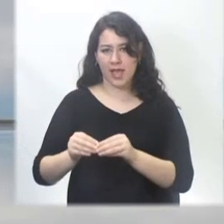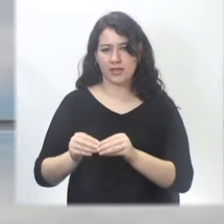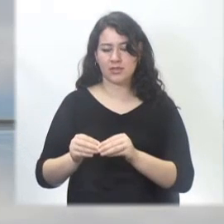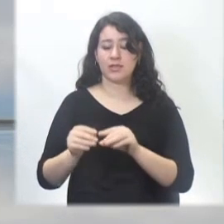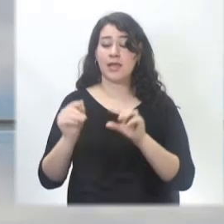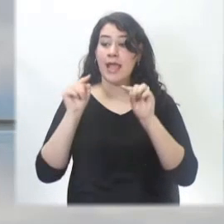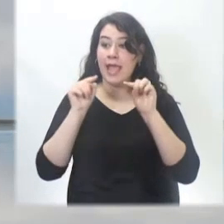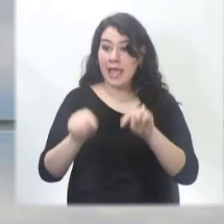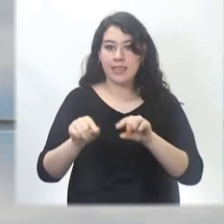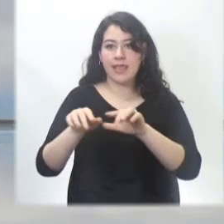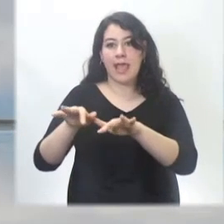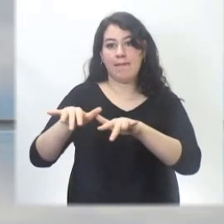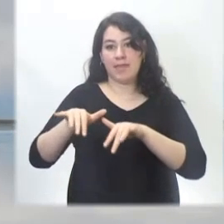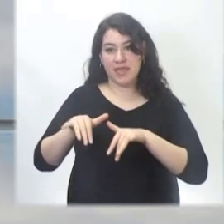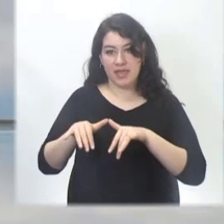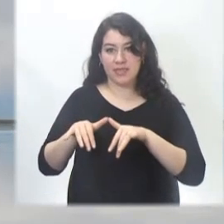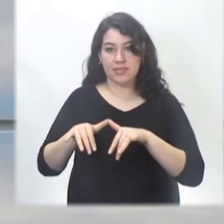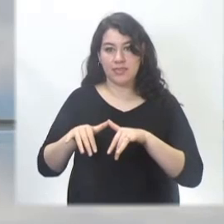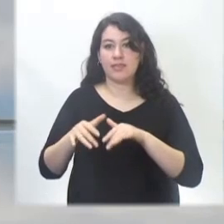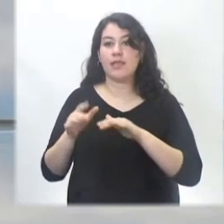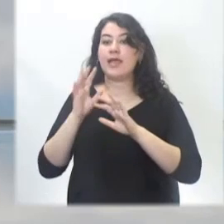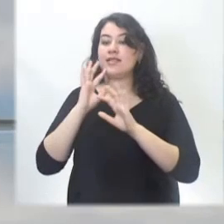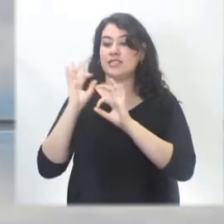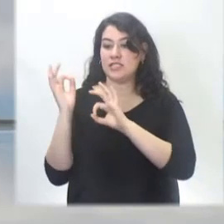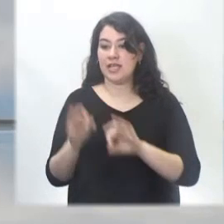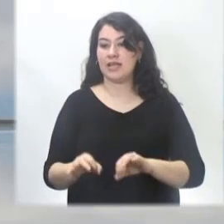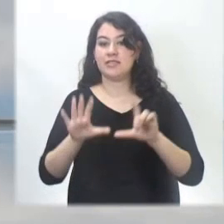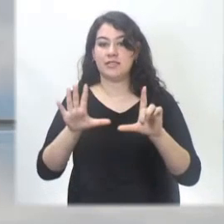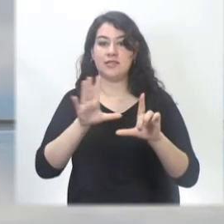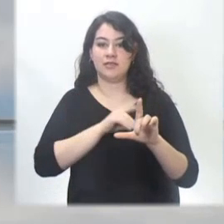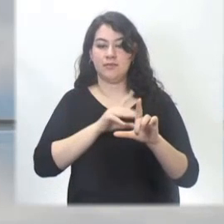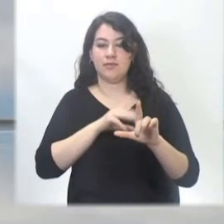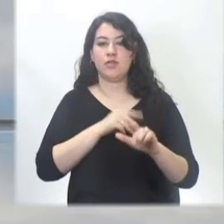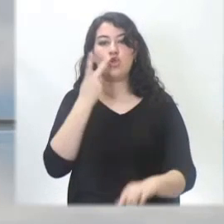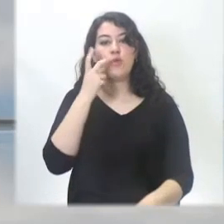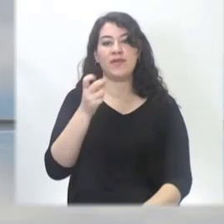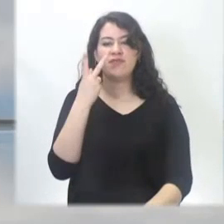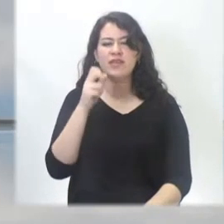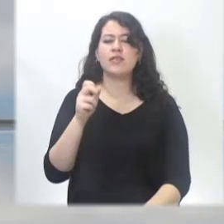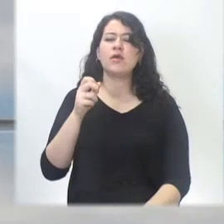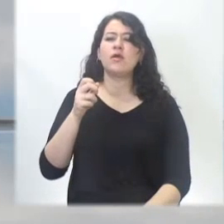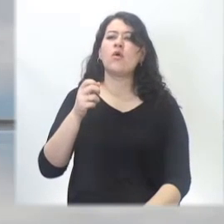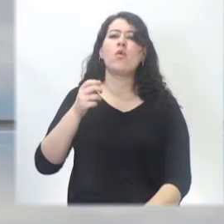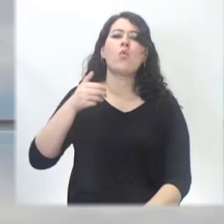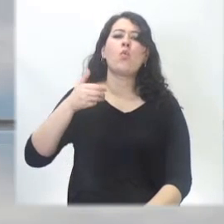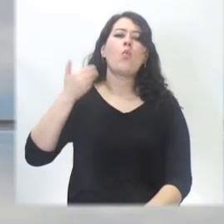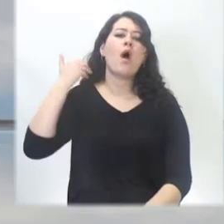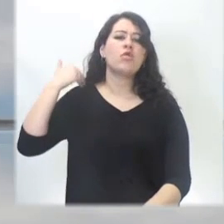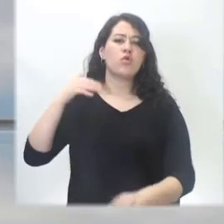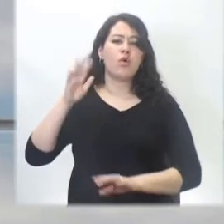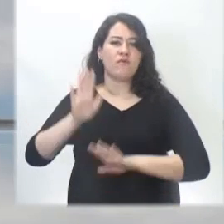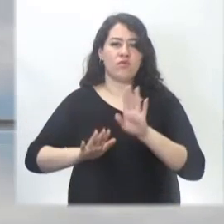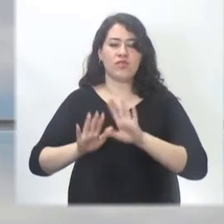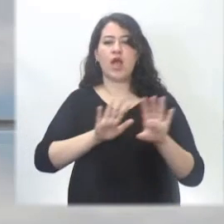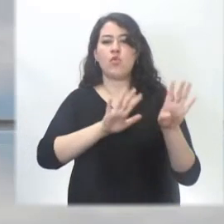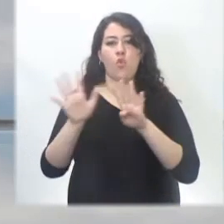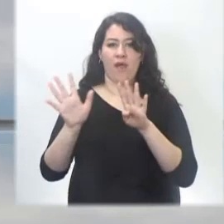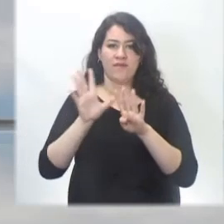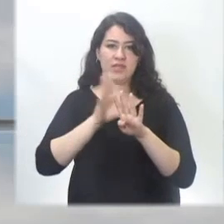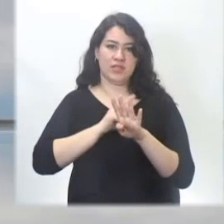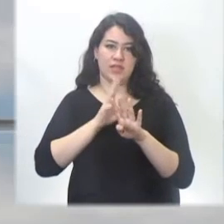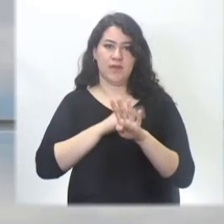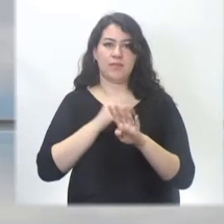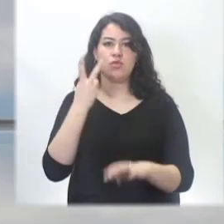Este expediente entra el 7 de diciembre del 2020. ¿Y sabe cuándo se vota, señor presidente? El 9 de diciembre